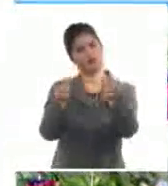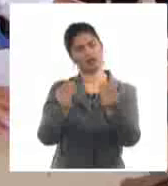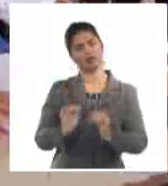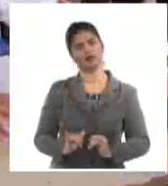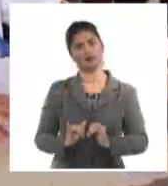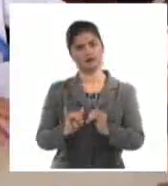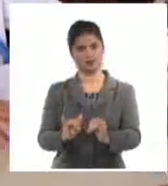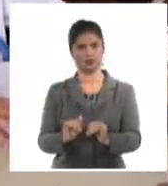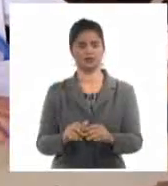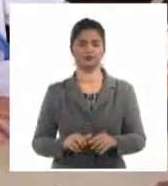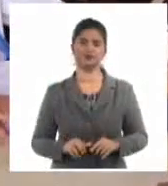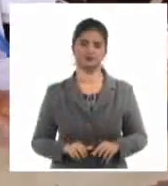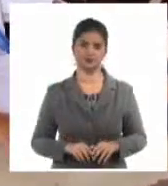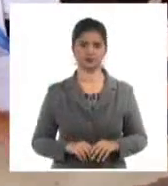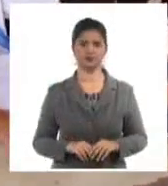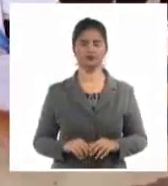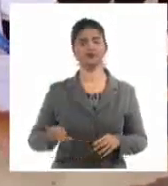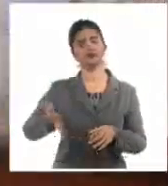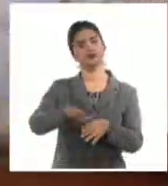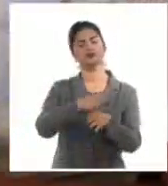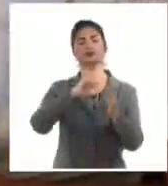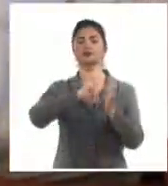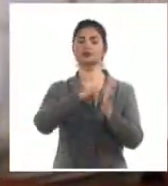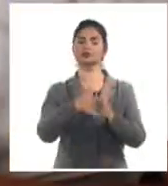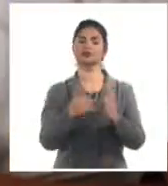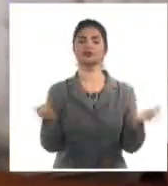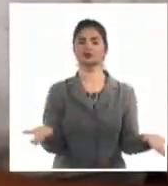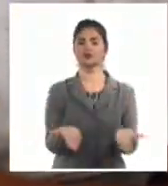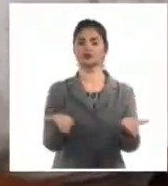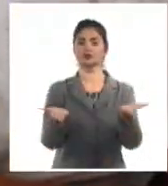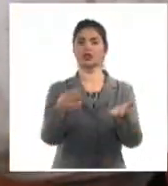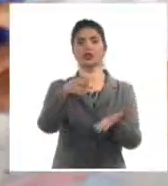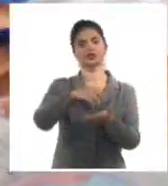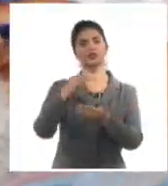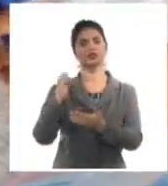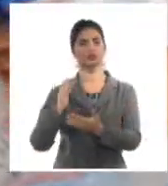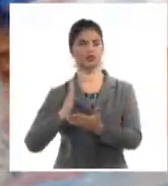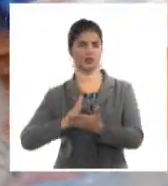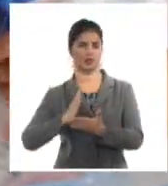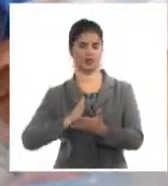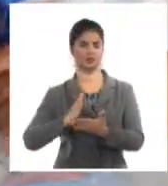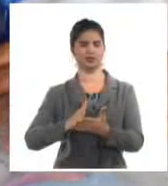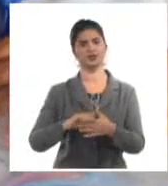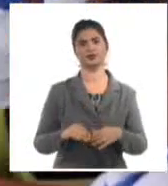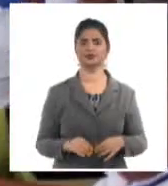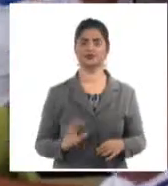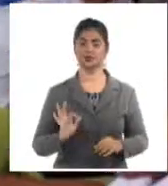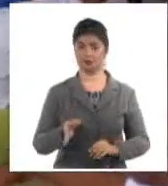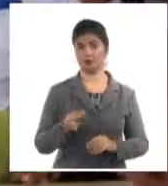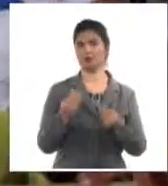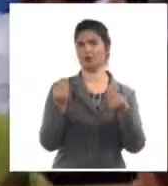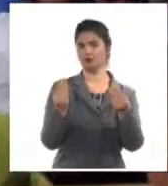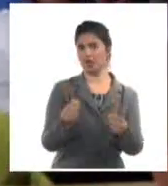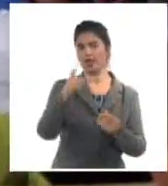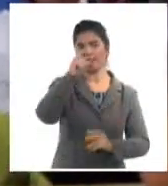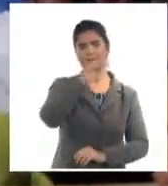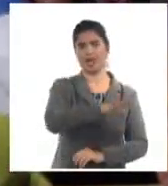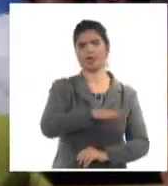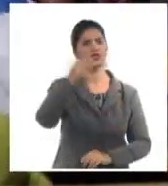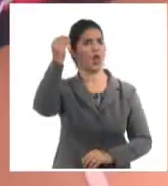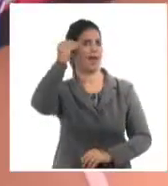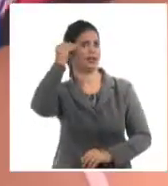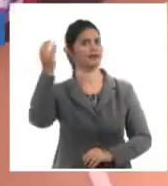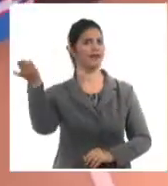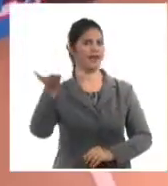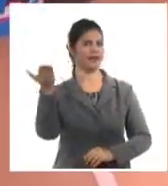en ejecución varios proyectos de desarrollo local en el sector de la educación. Los mismos benefician a miles de habitantes de las